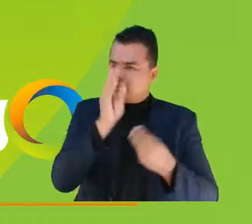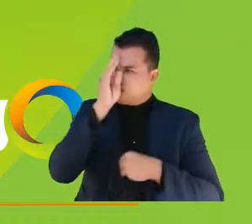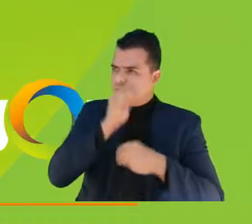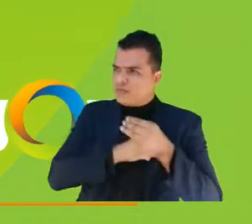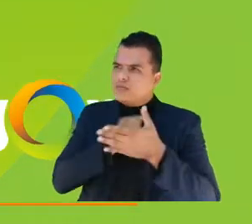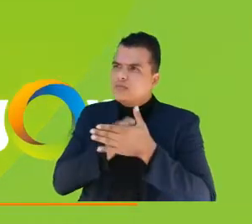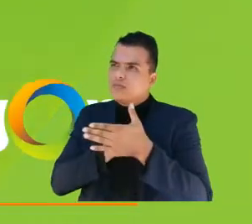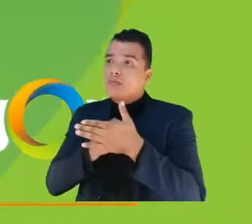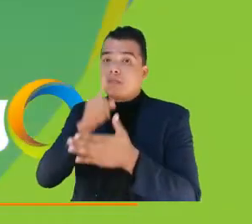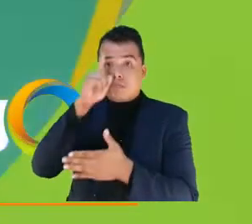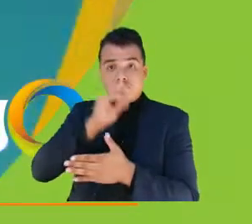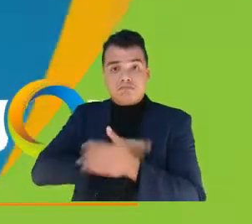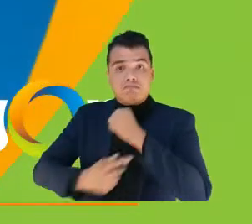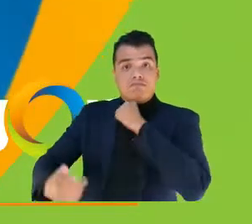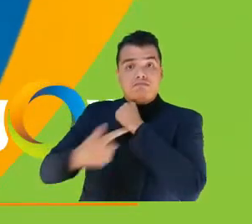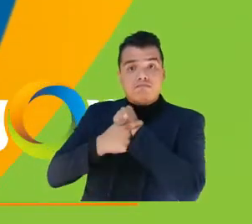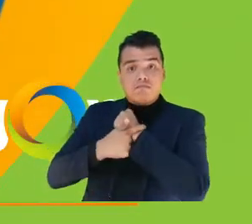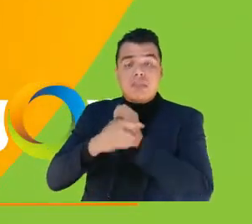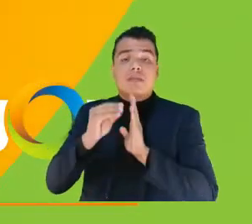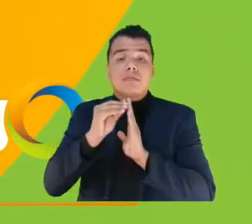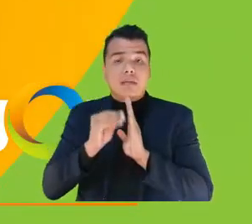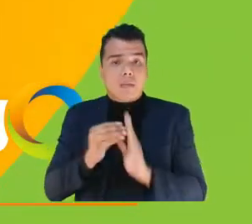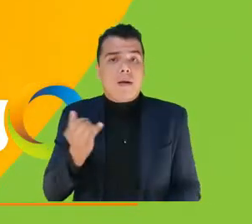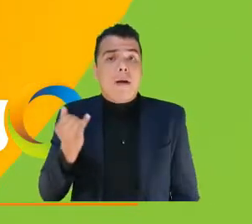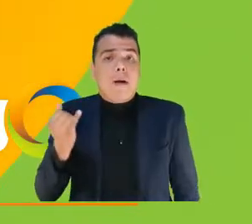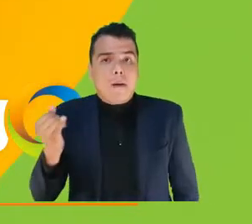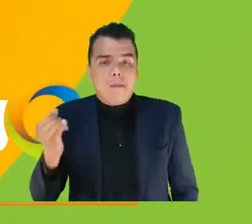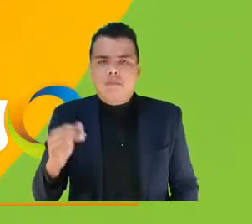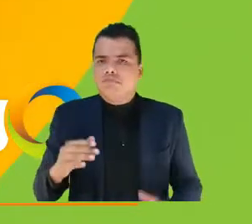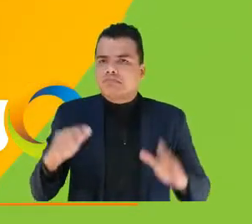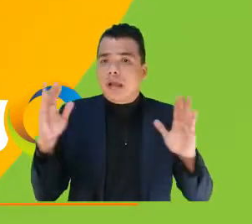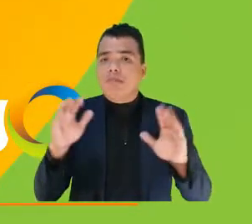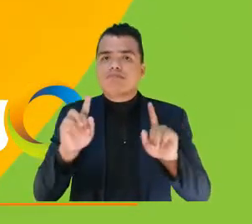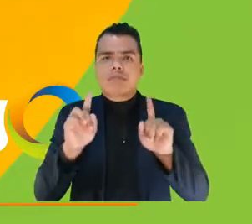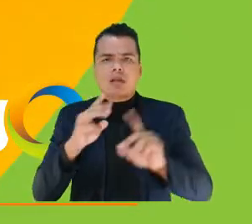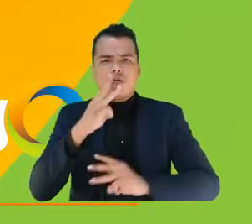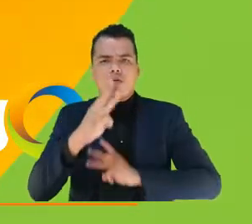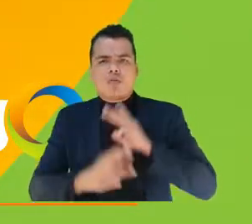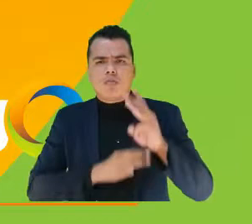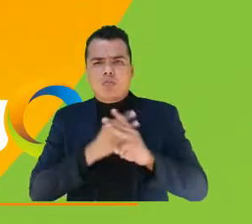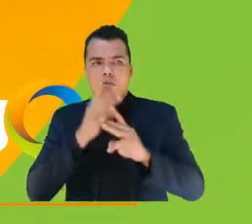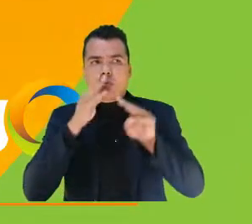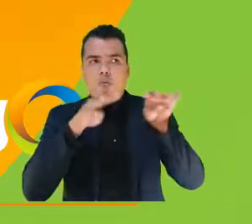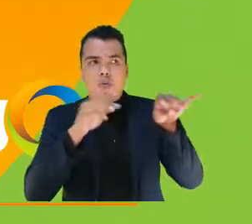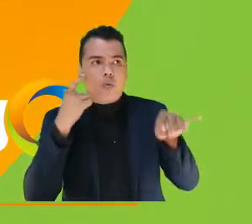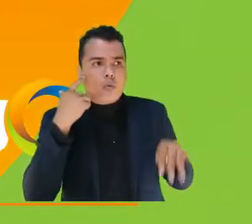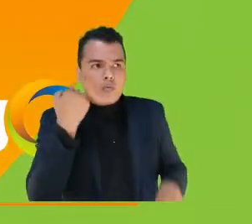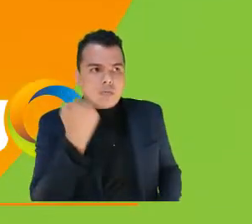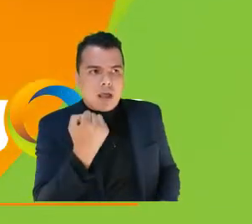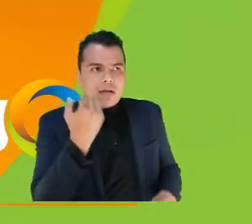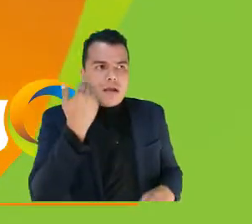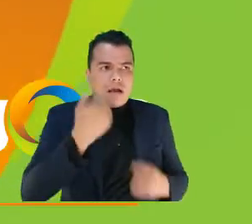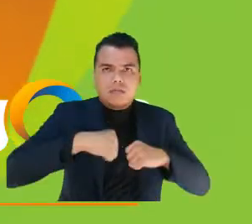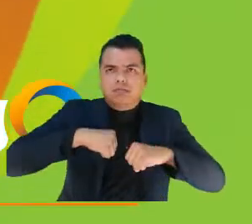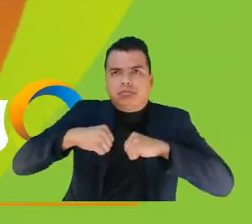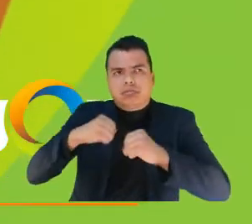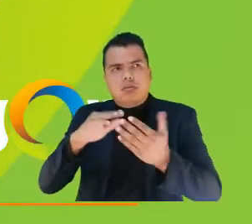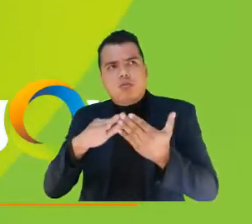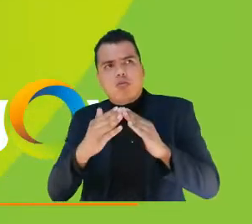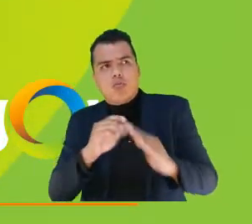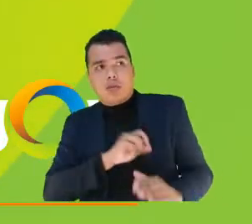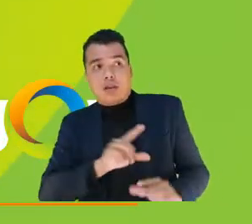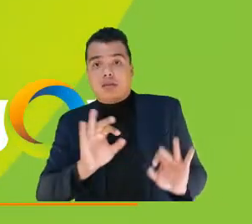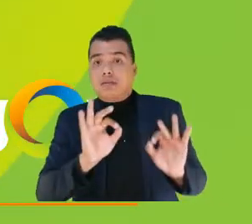comunidad. Esto le valió amenazas y atentados contra su vida, pero también el reconocimiento internacional como líder comunitaria